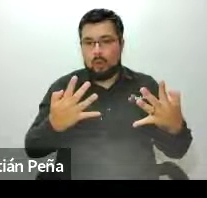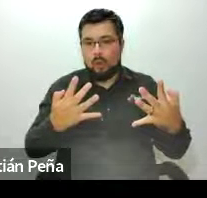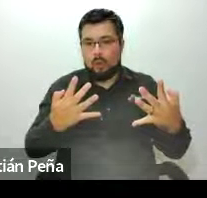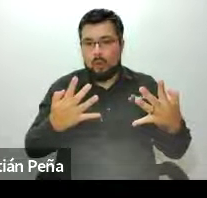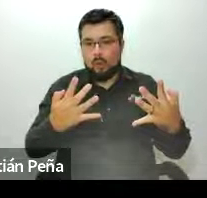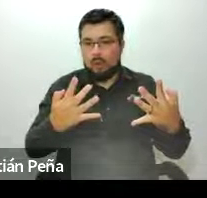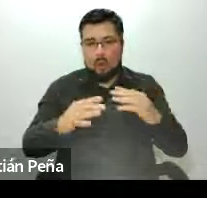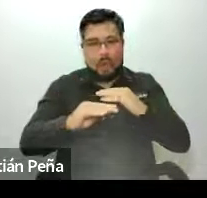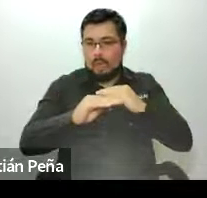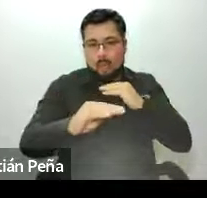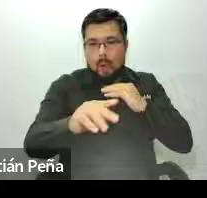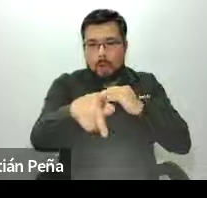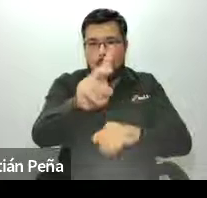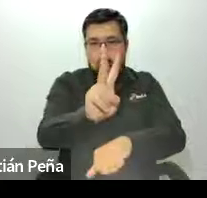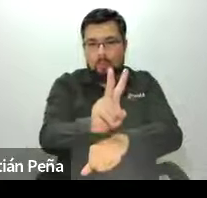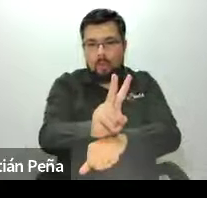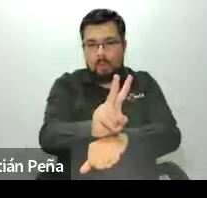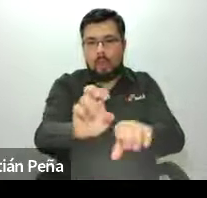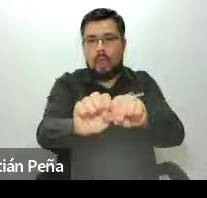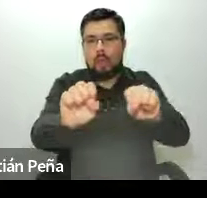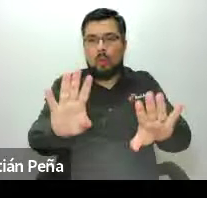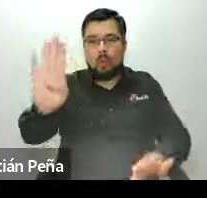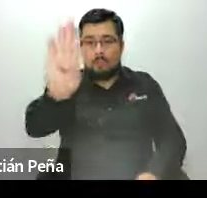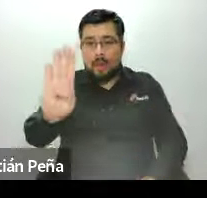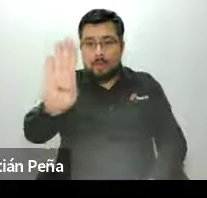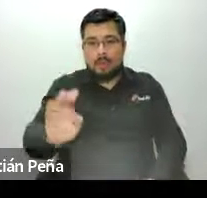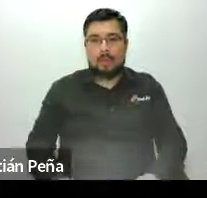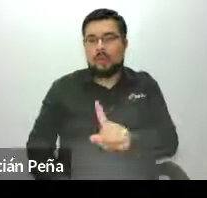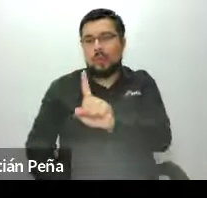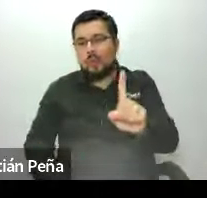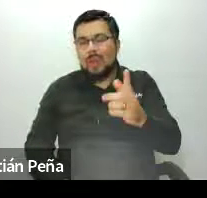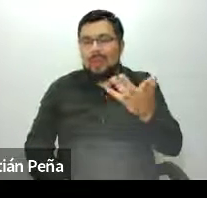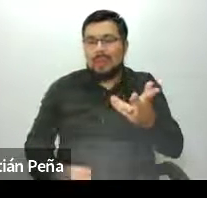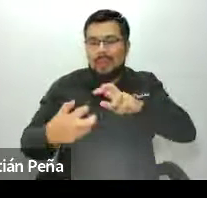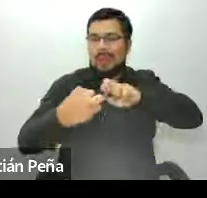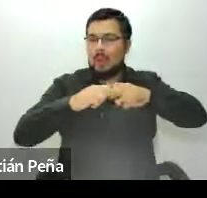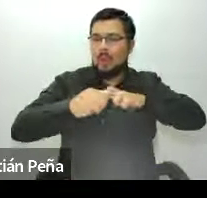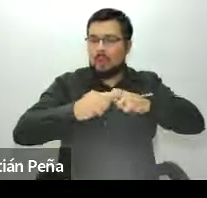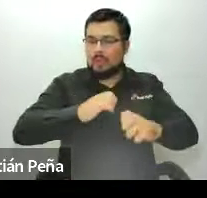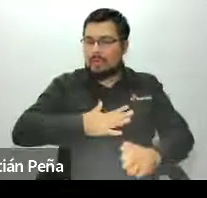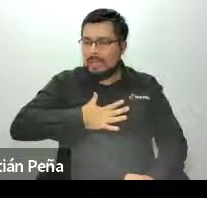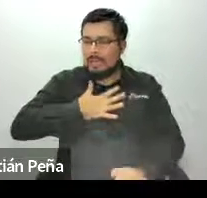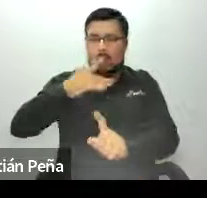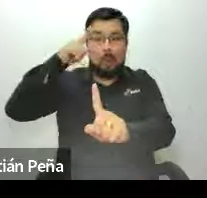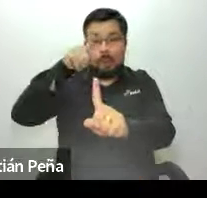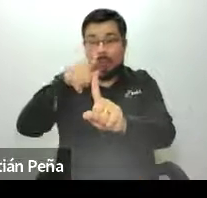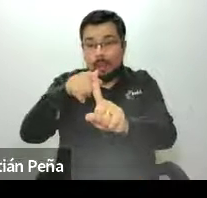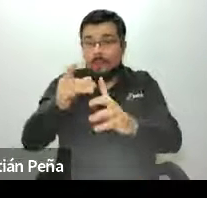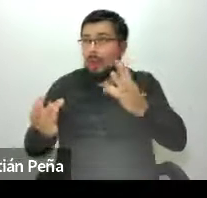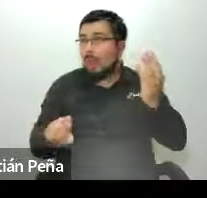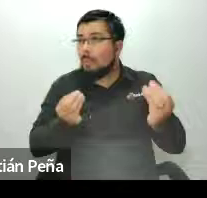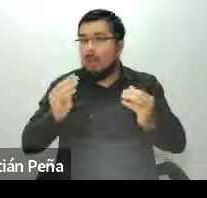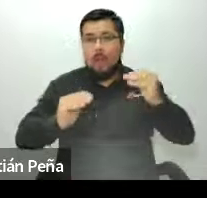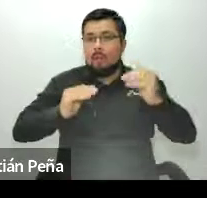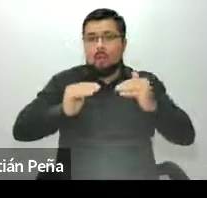esta discusión sobre el sentido de los objetivos, a veces nos pasaba que no entendíamos algunos objetivos. Entonces,